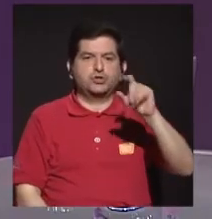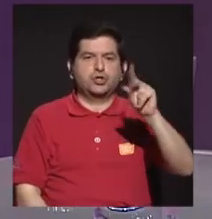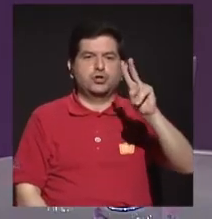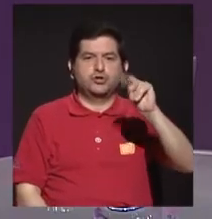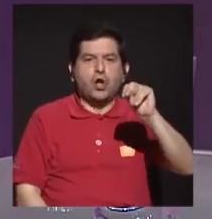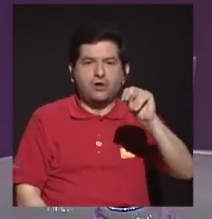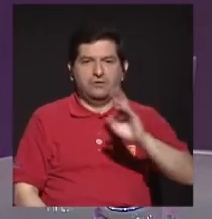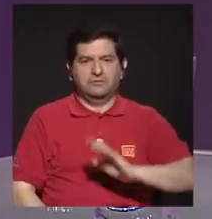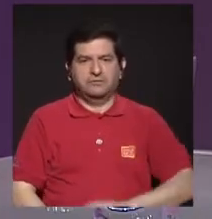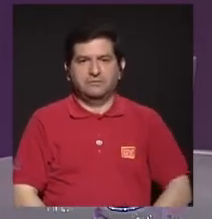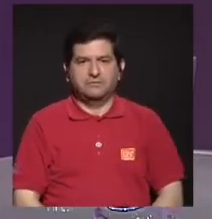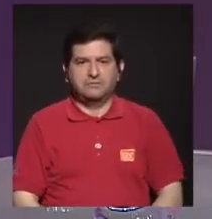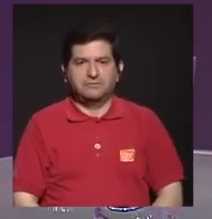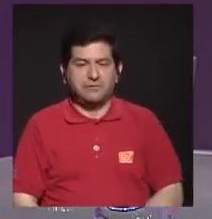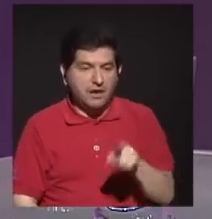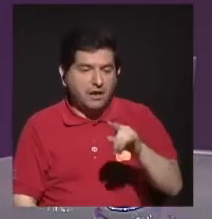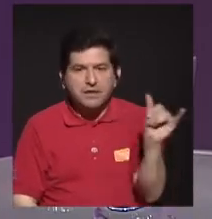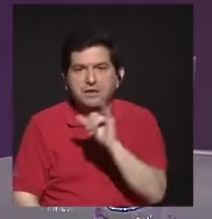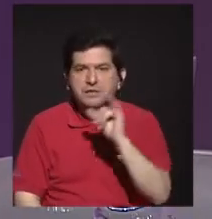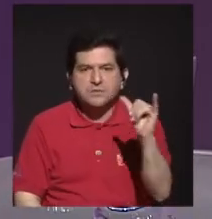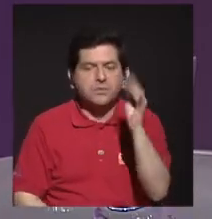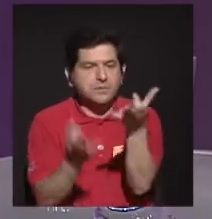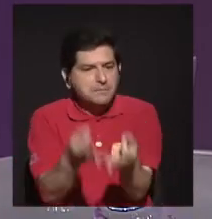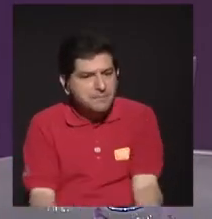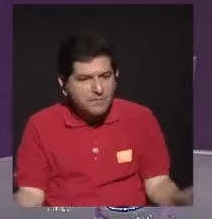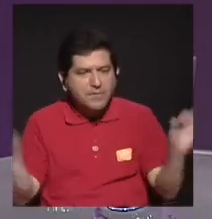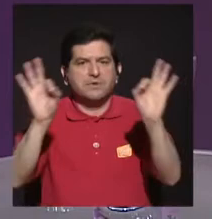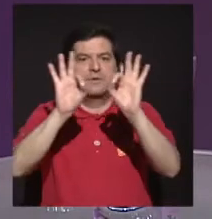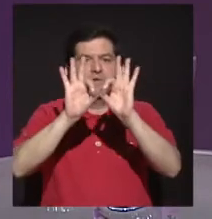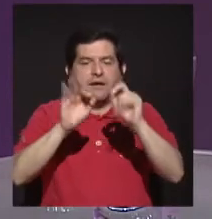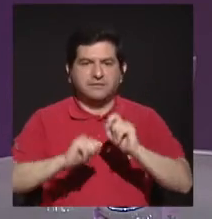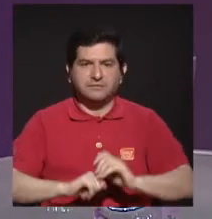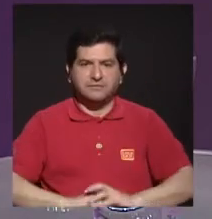uh-huh. ¿verdad? Entonces eso también es muy importante.